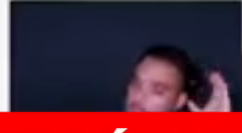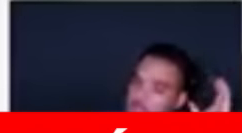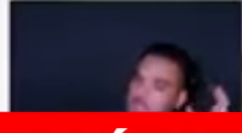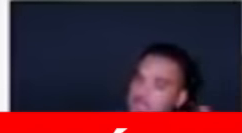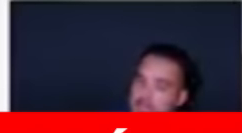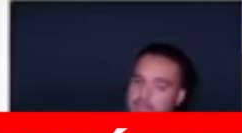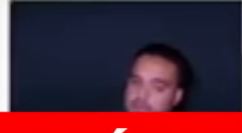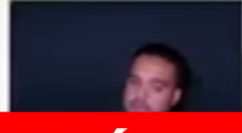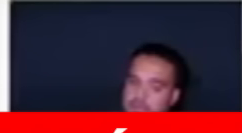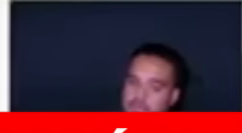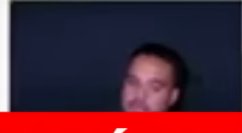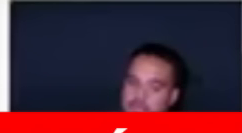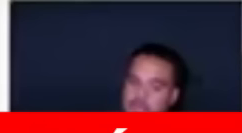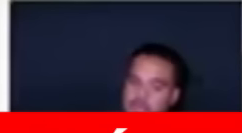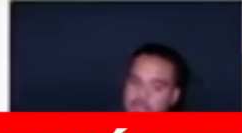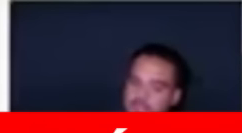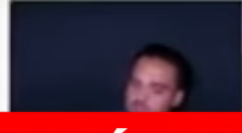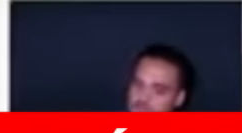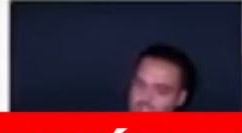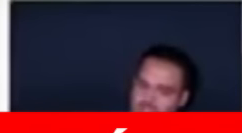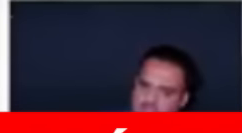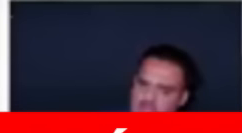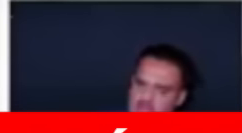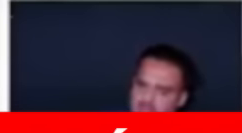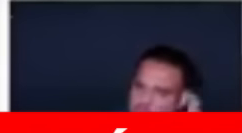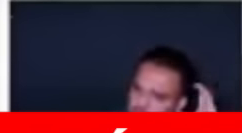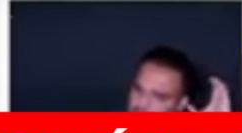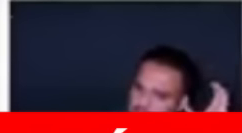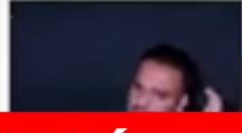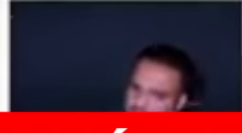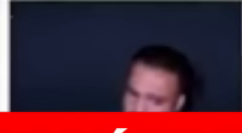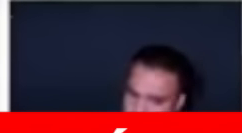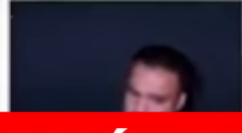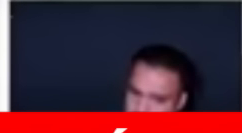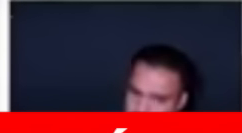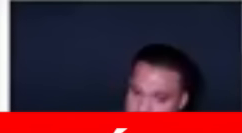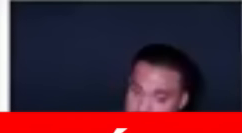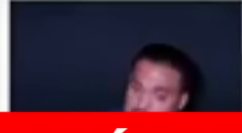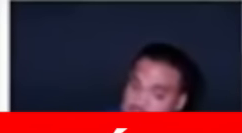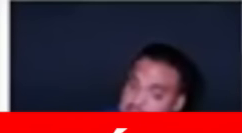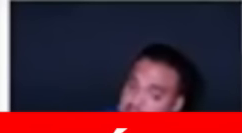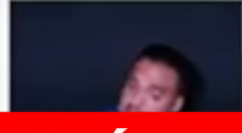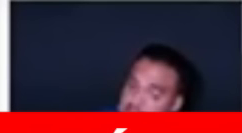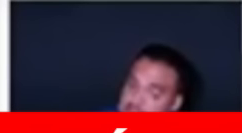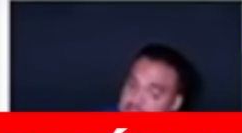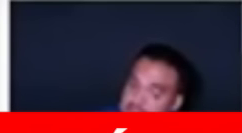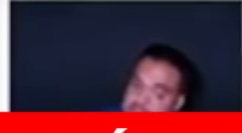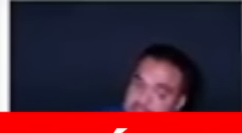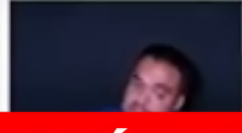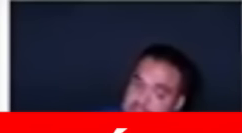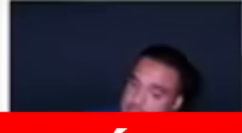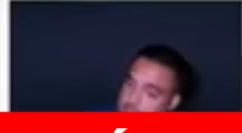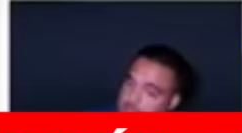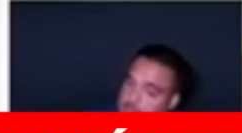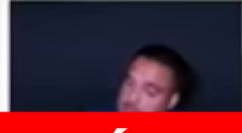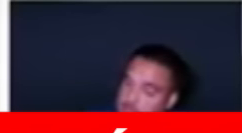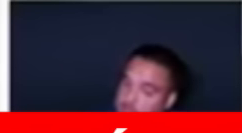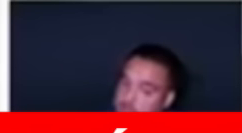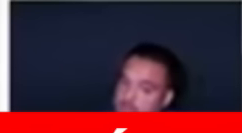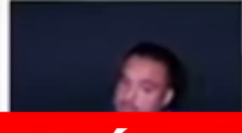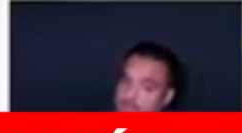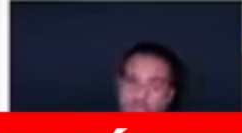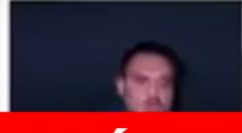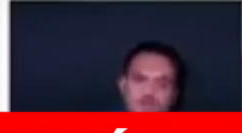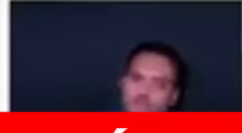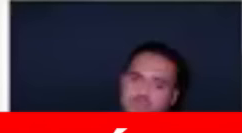luchar contra la delincuencia, arriesgar incluso la vida propia en ello, no es una